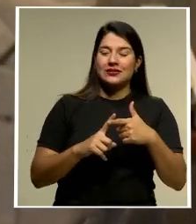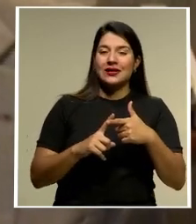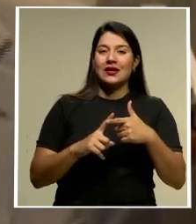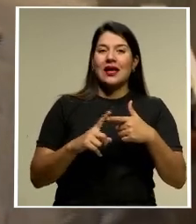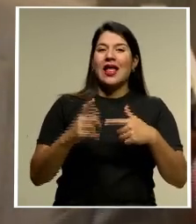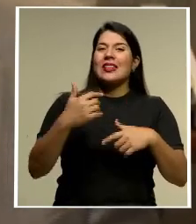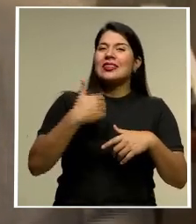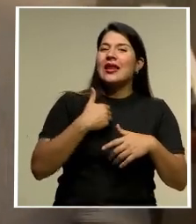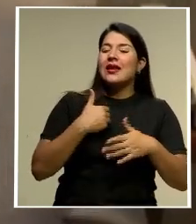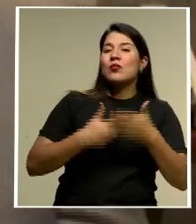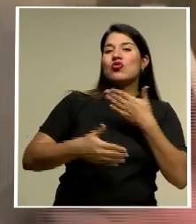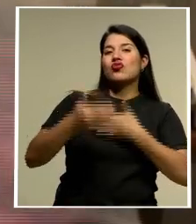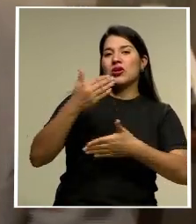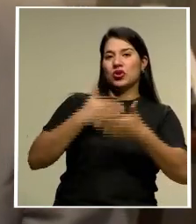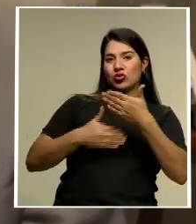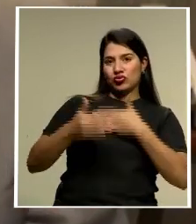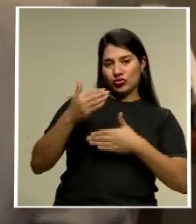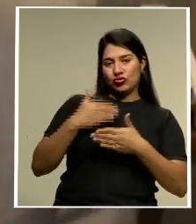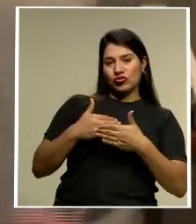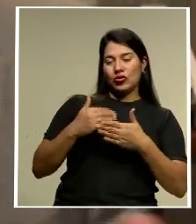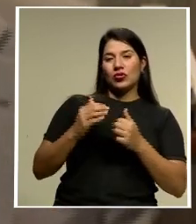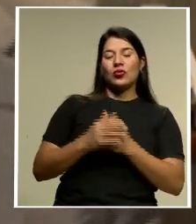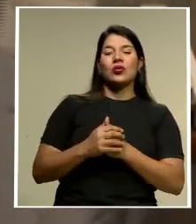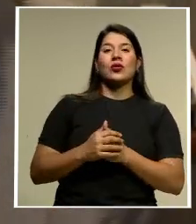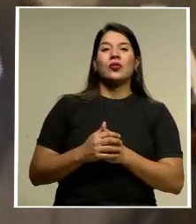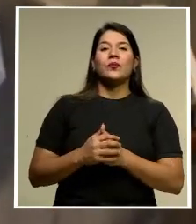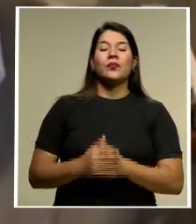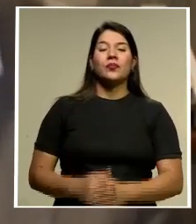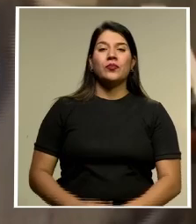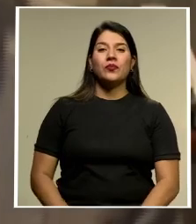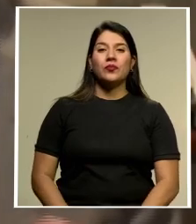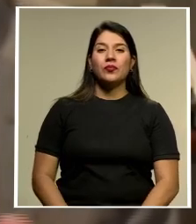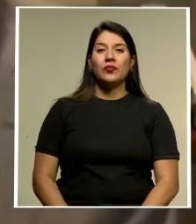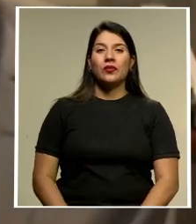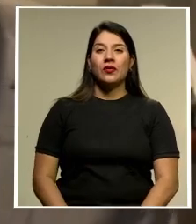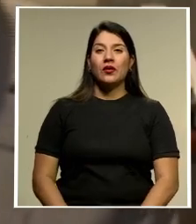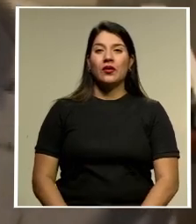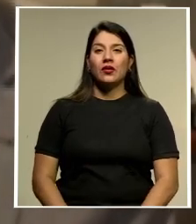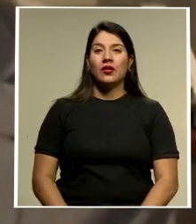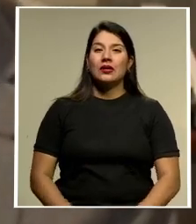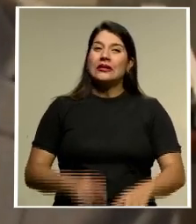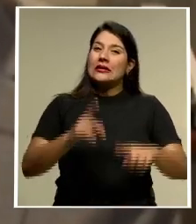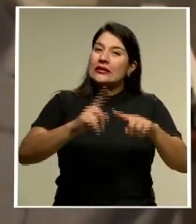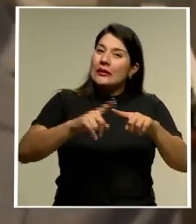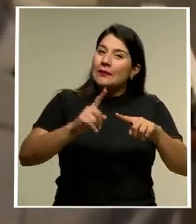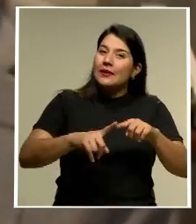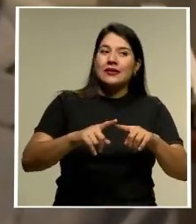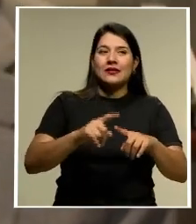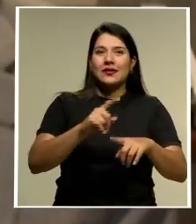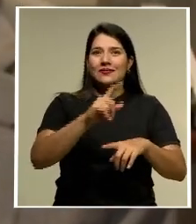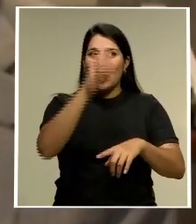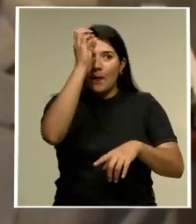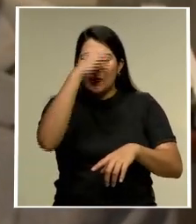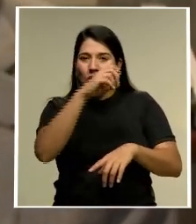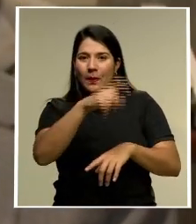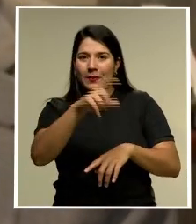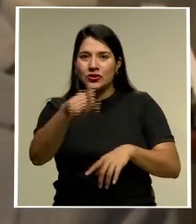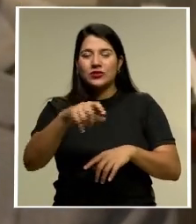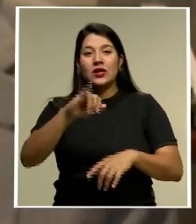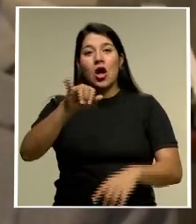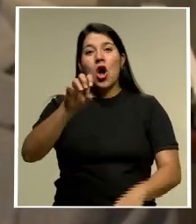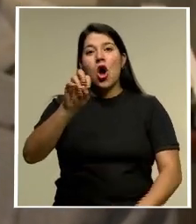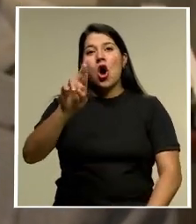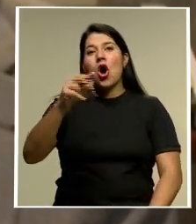tenemos un retroceso que es objetivo, pero es un retroceso también que es subjetivo, Ernesto. Don